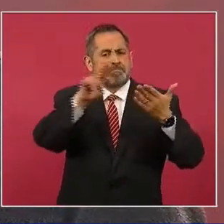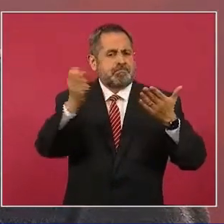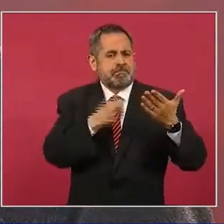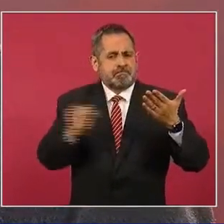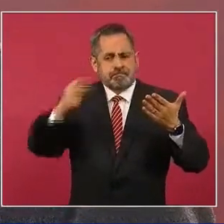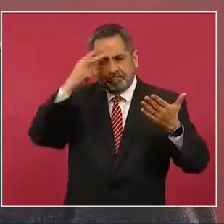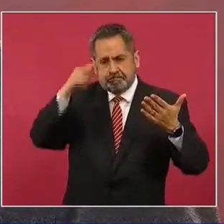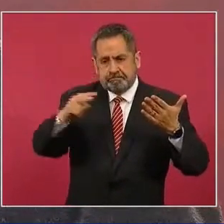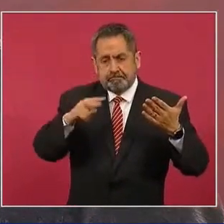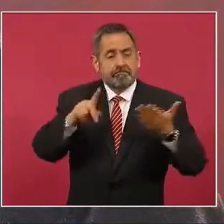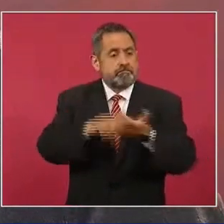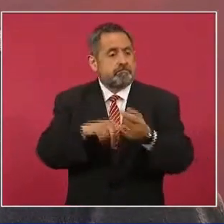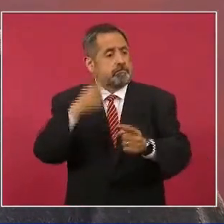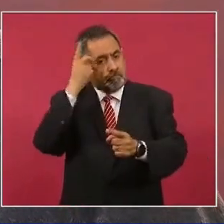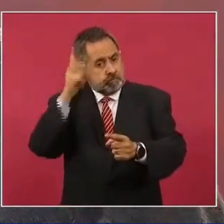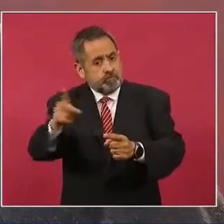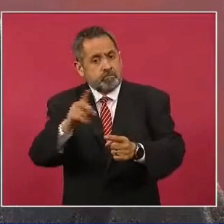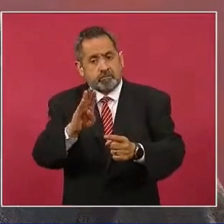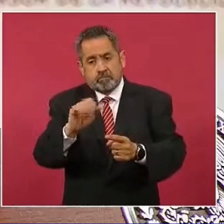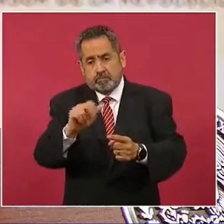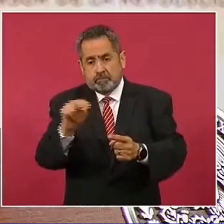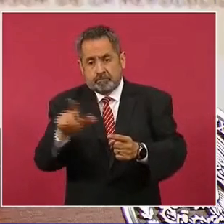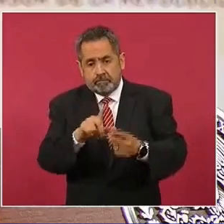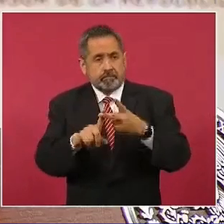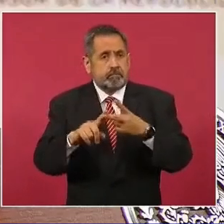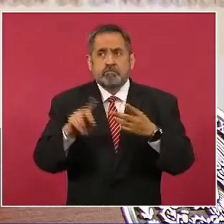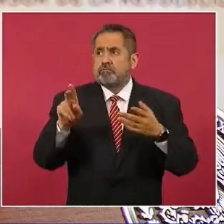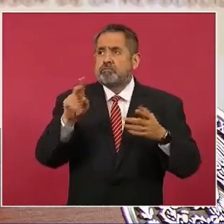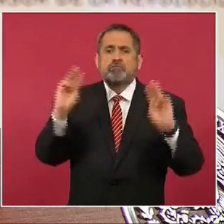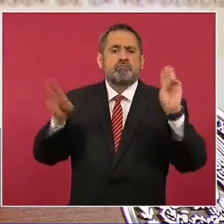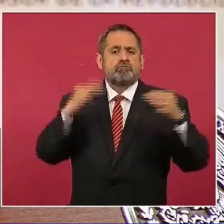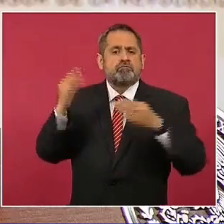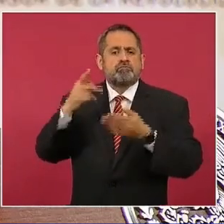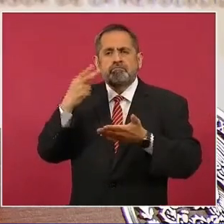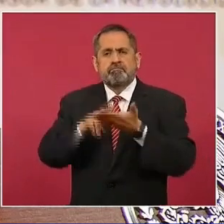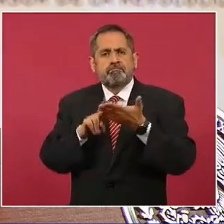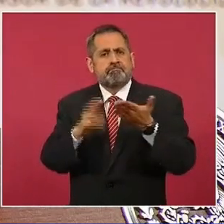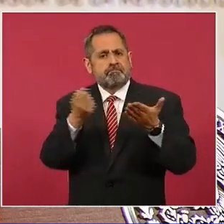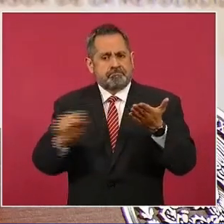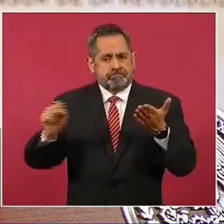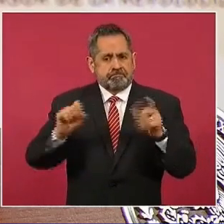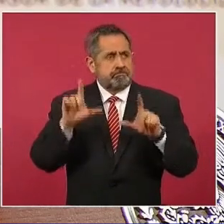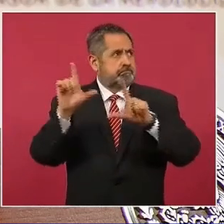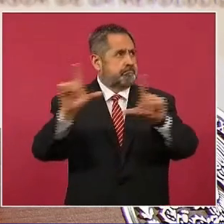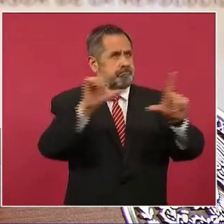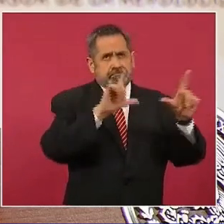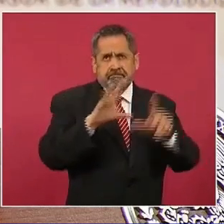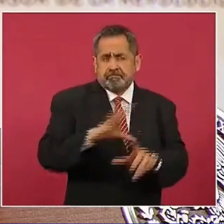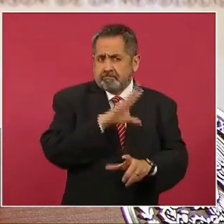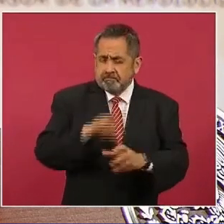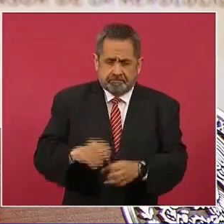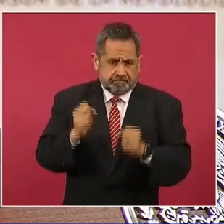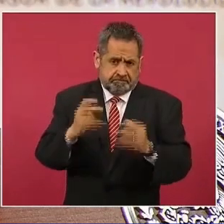pintores de México y también del mundo. Entonces es una colección